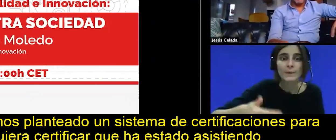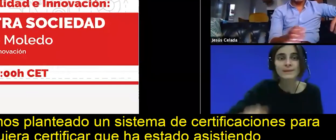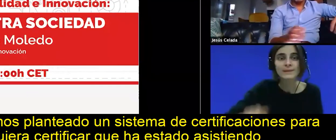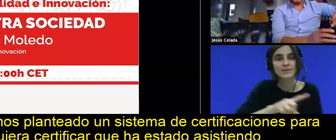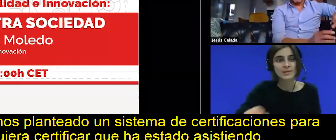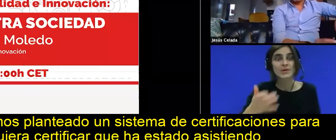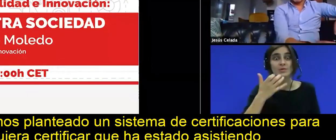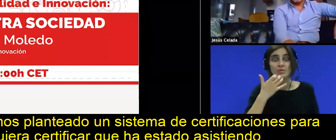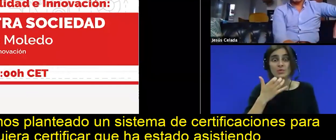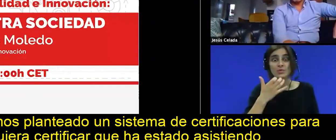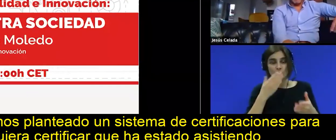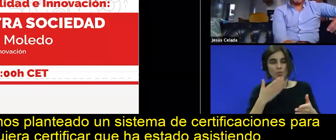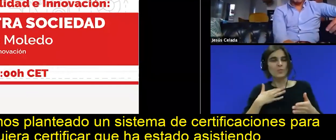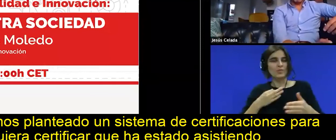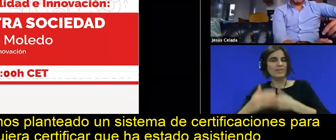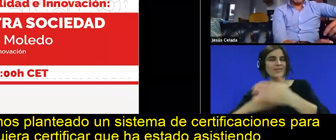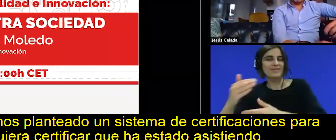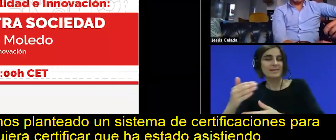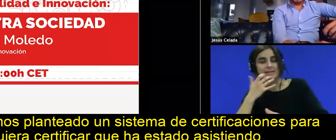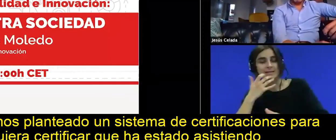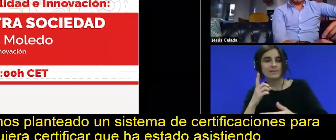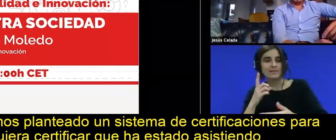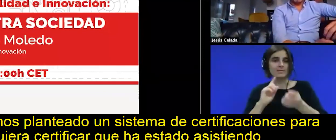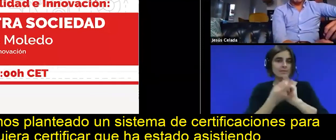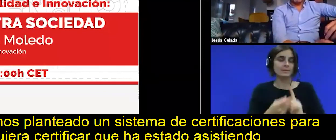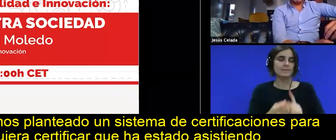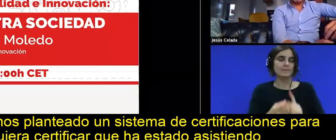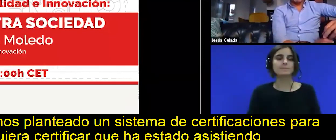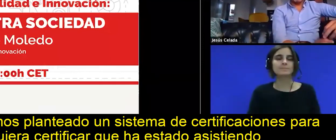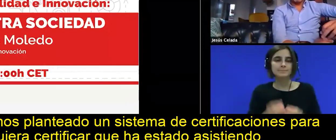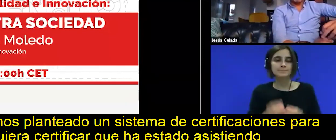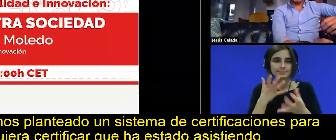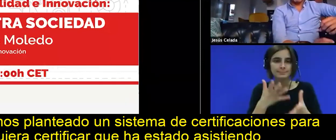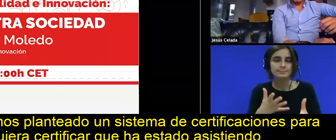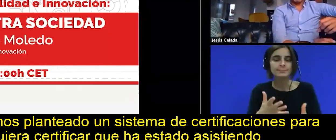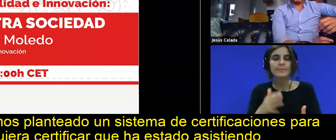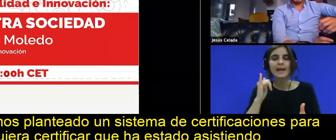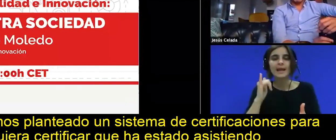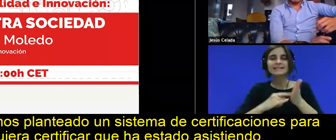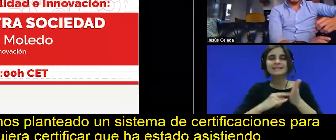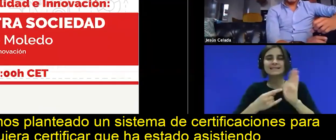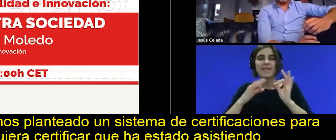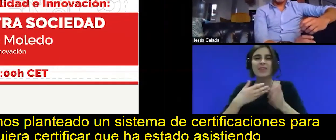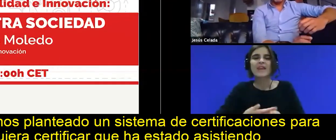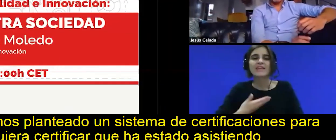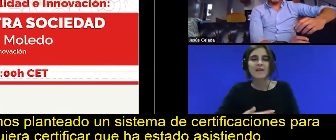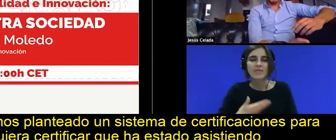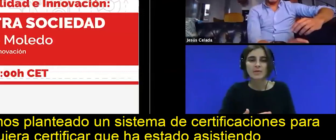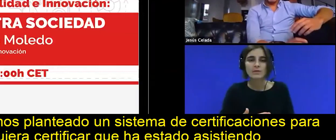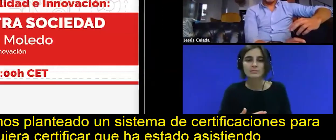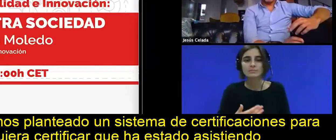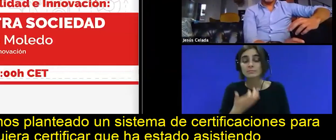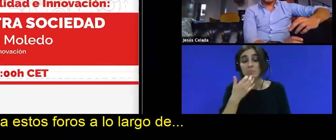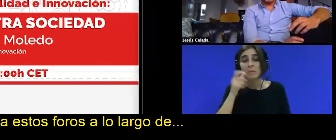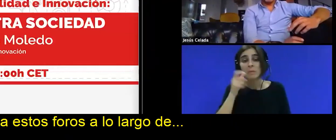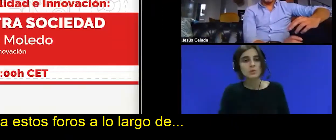comentaros que hemos planteado un sistema de certificaciones para aquel que quiera certificar que ha estado